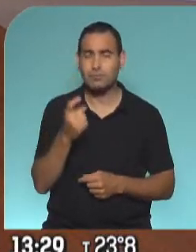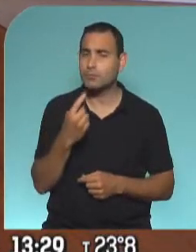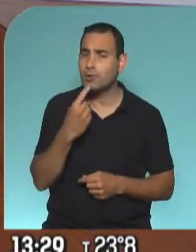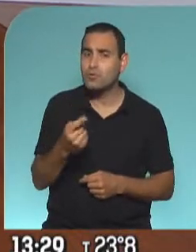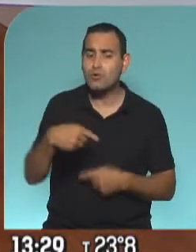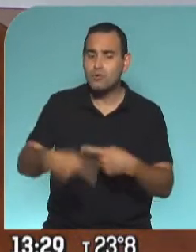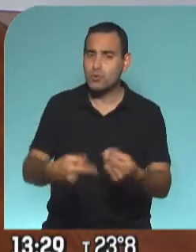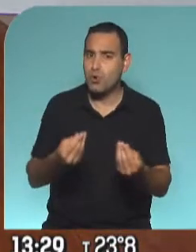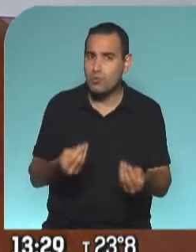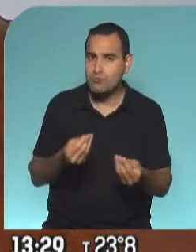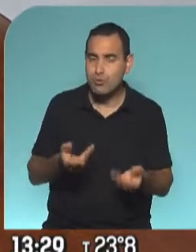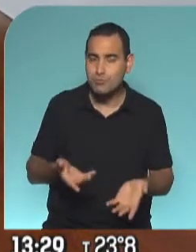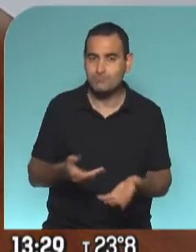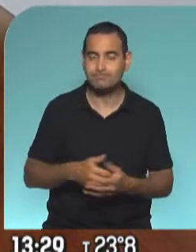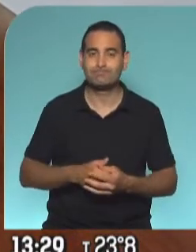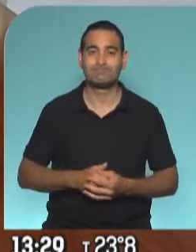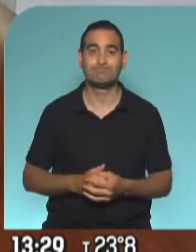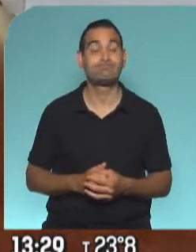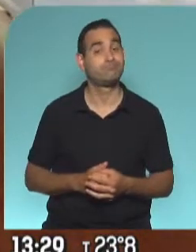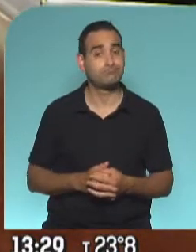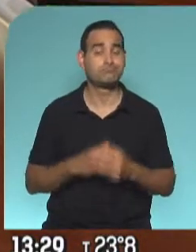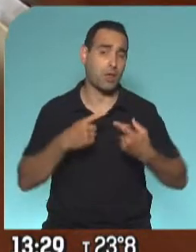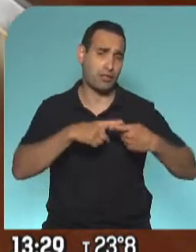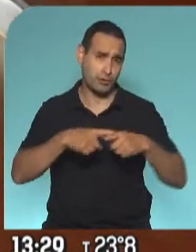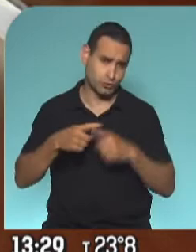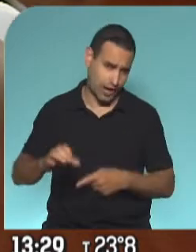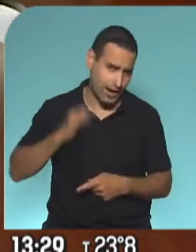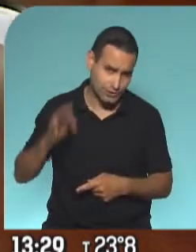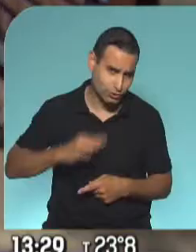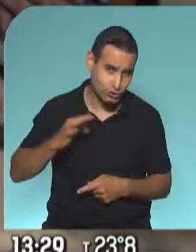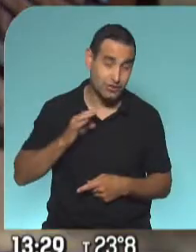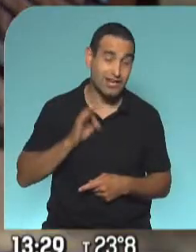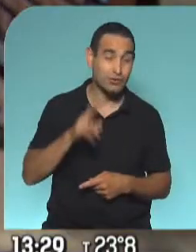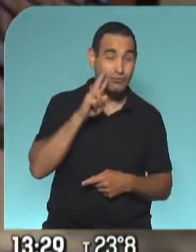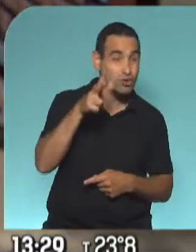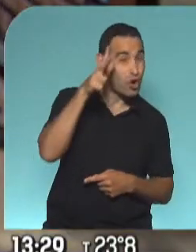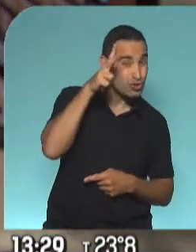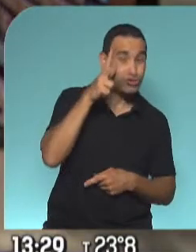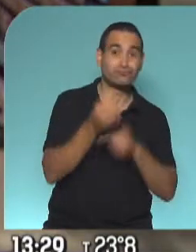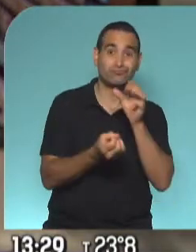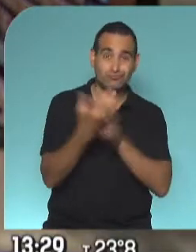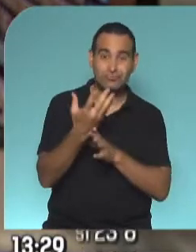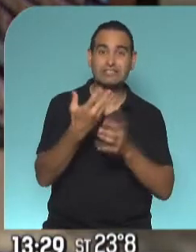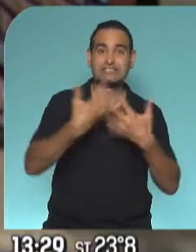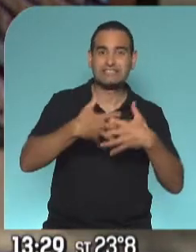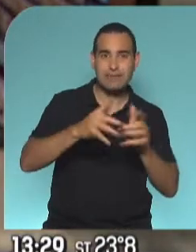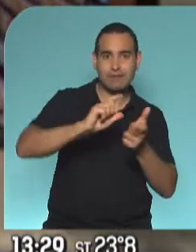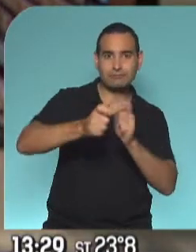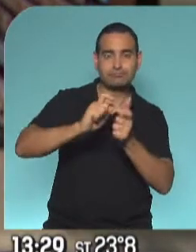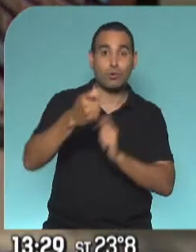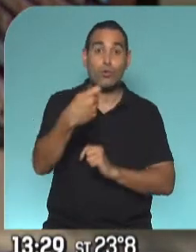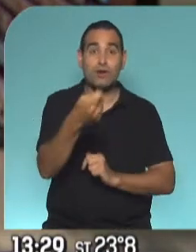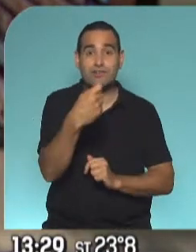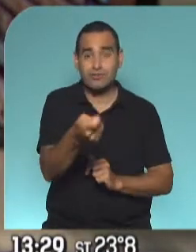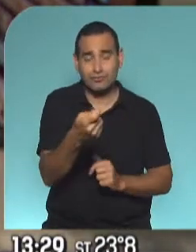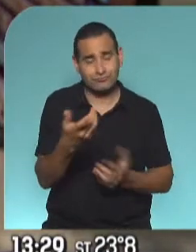sigue esto en A ver, en función de lo principio, que pasará, no? es una discusión que tiene años, ¿eh? En el 2008, cuando se creó el sistema de movilidad jubilatoria,